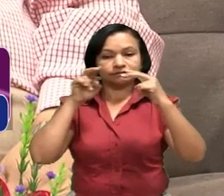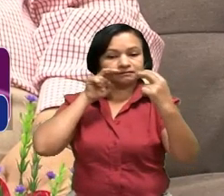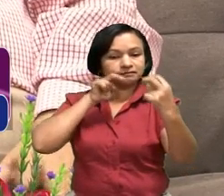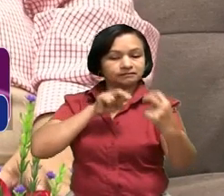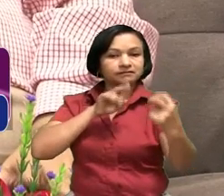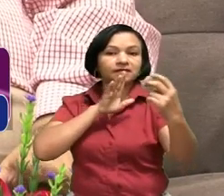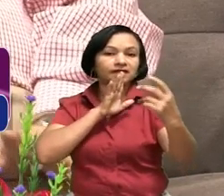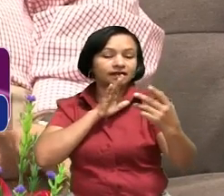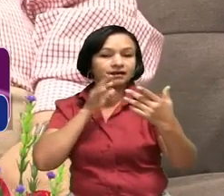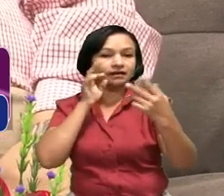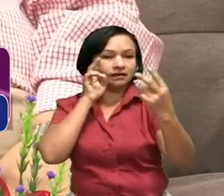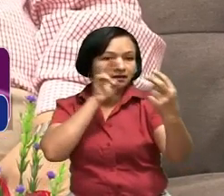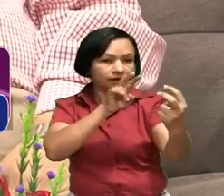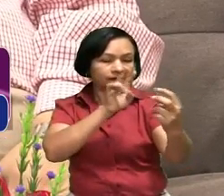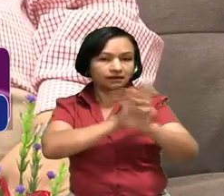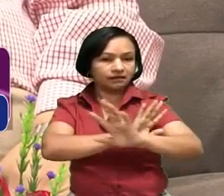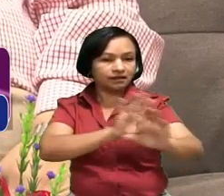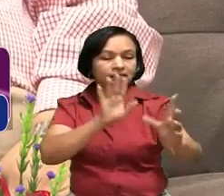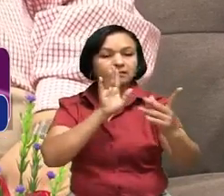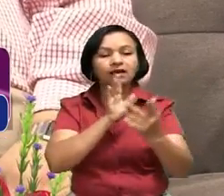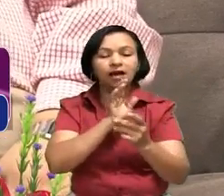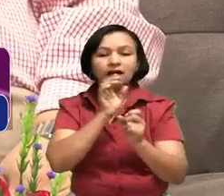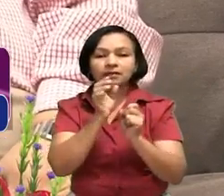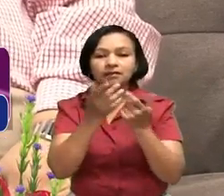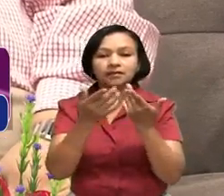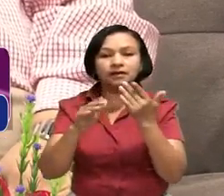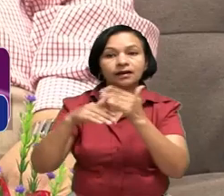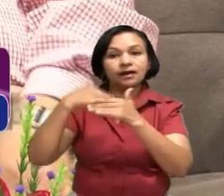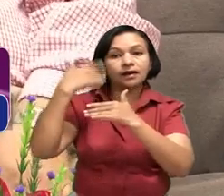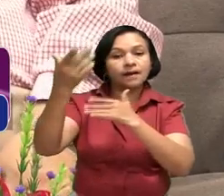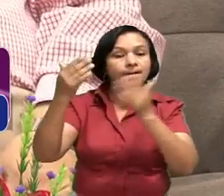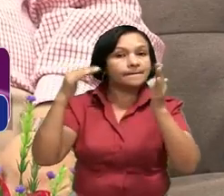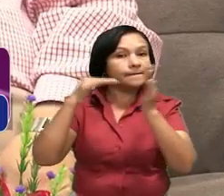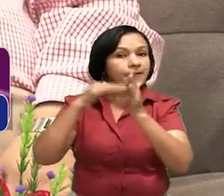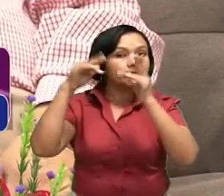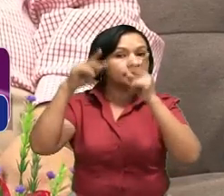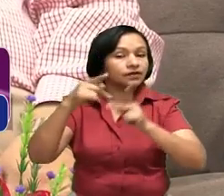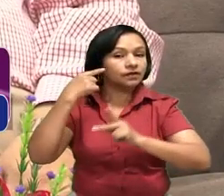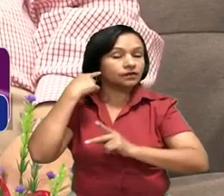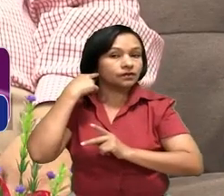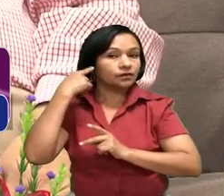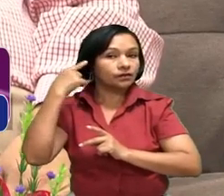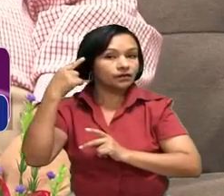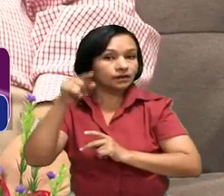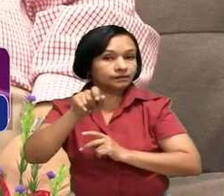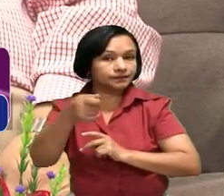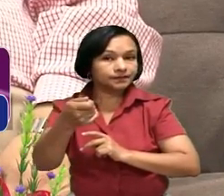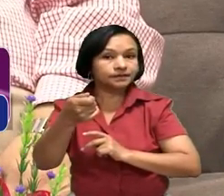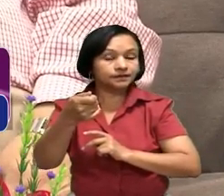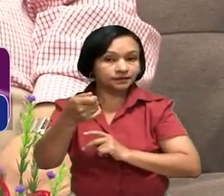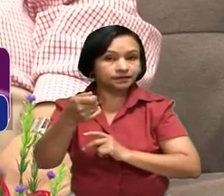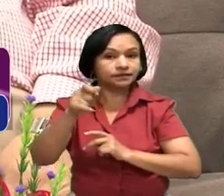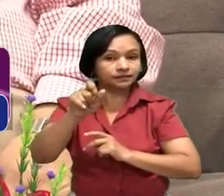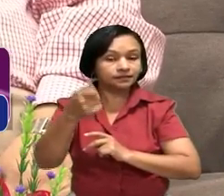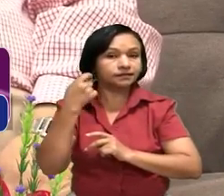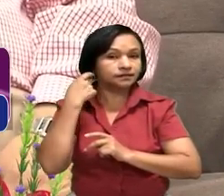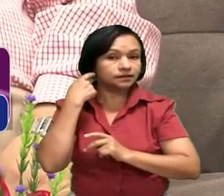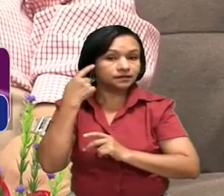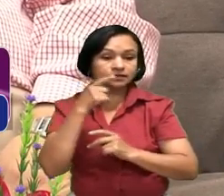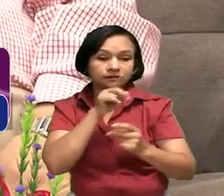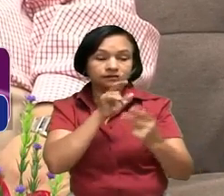nos estamos viendo un yo nada más pero allá afuera hay millones de personas que están escuchando que están escuchando lo que voy yo